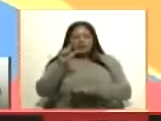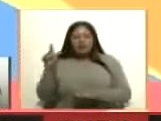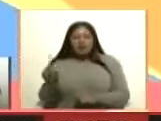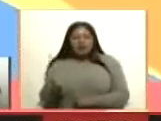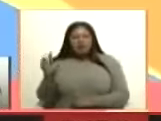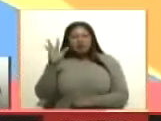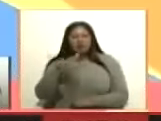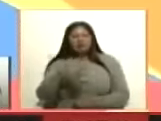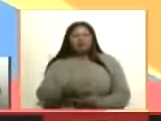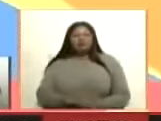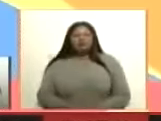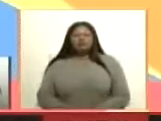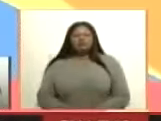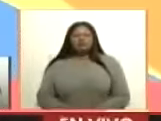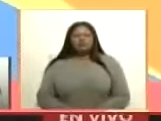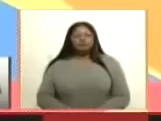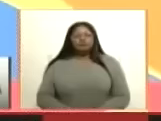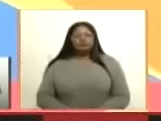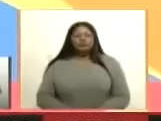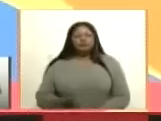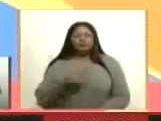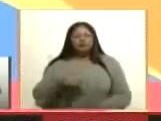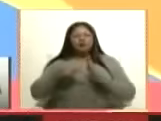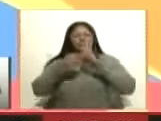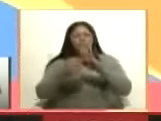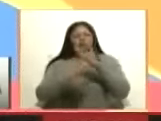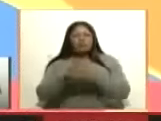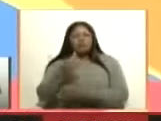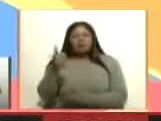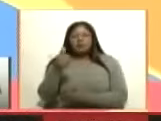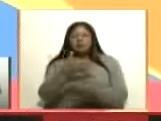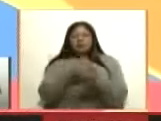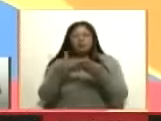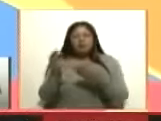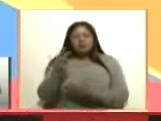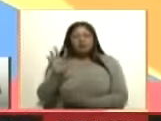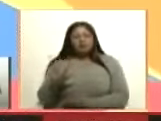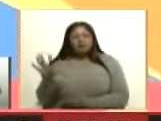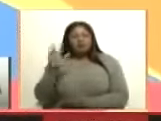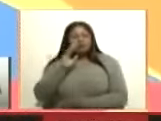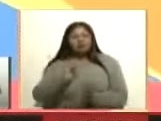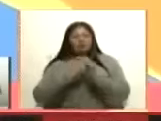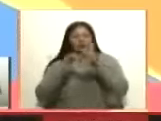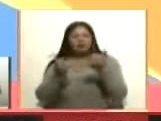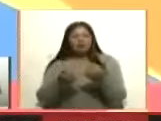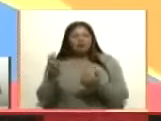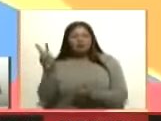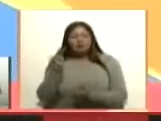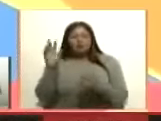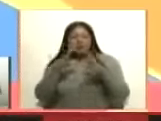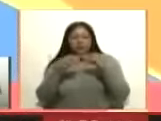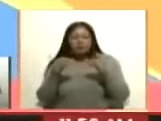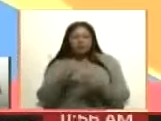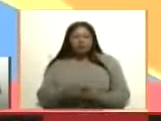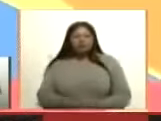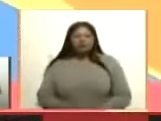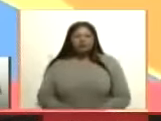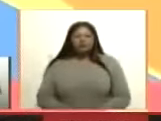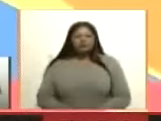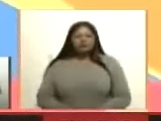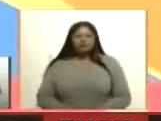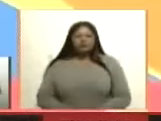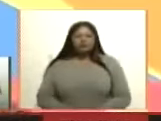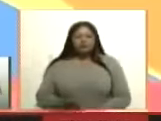se equiba y así lo demostramos más de 10 millones de venezolanos y venezolanas desde el comando Venezuela toda queremos agradecer